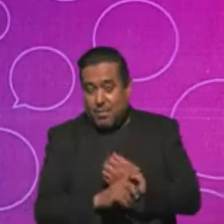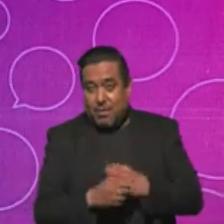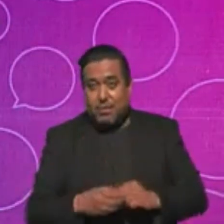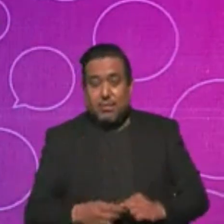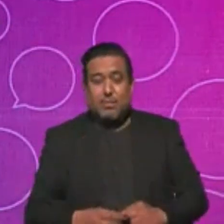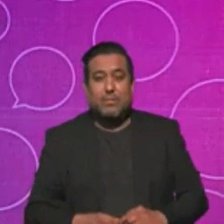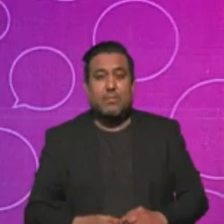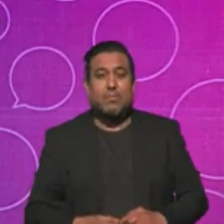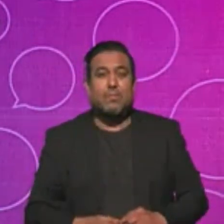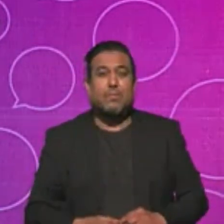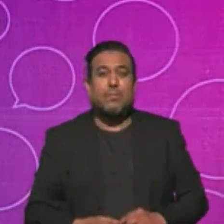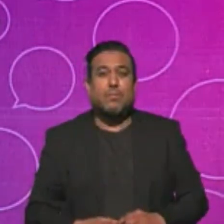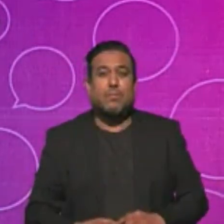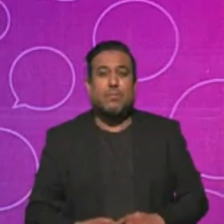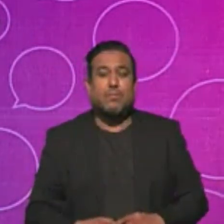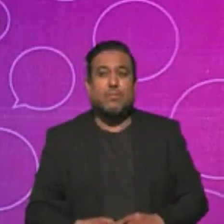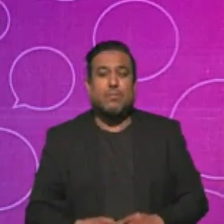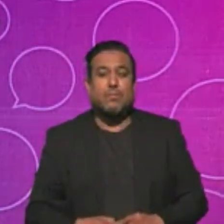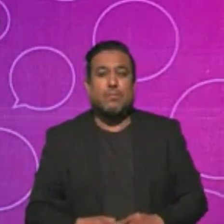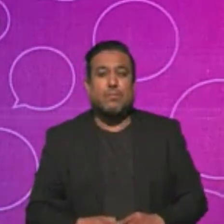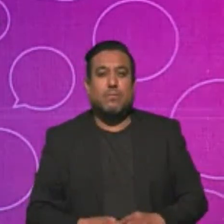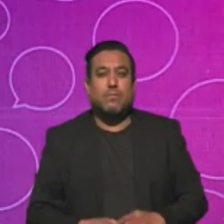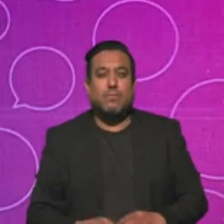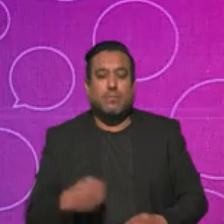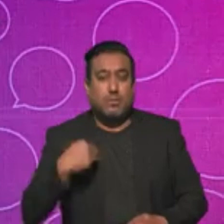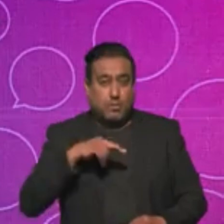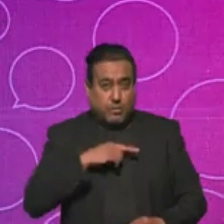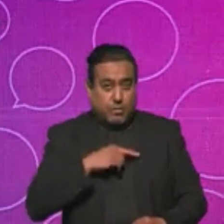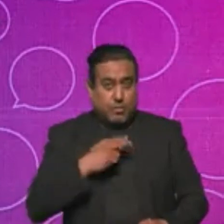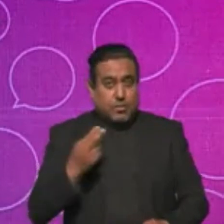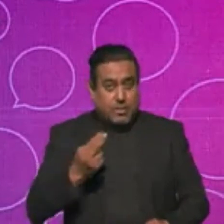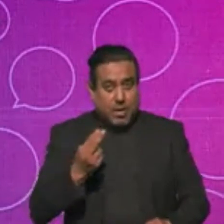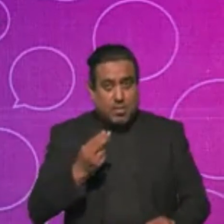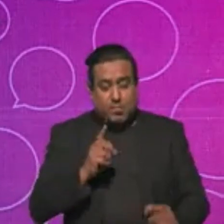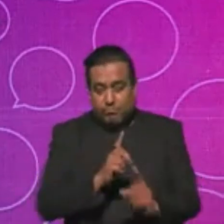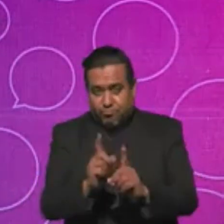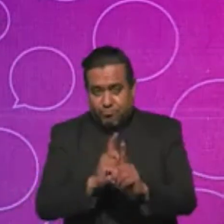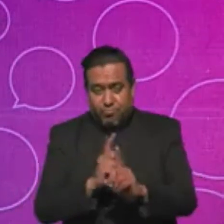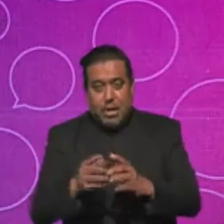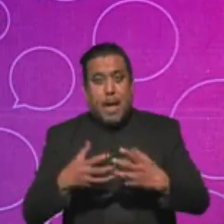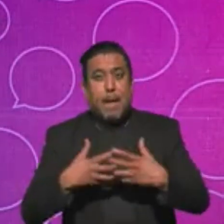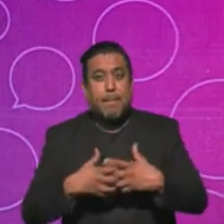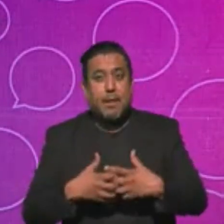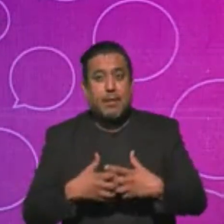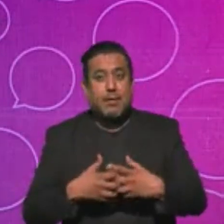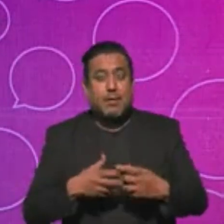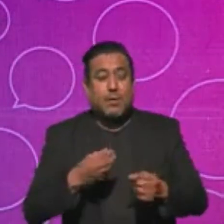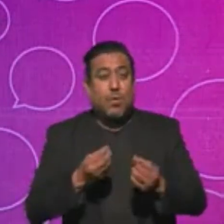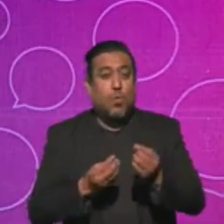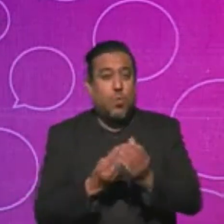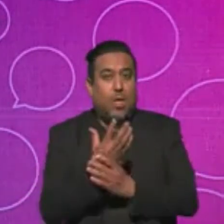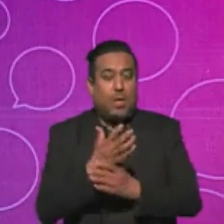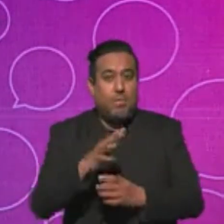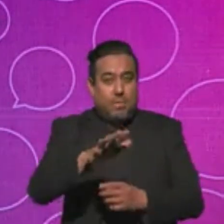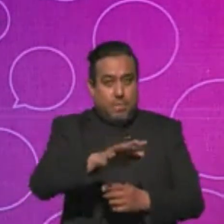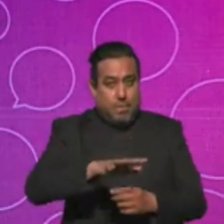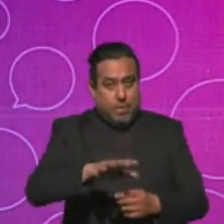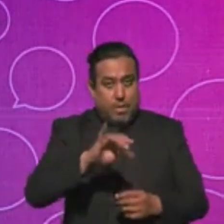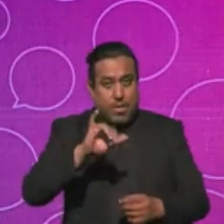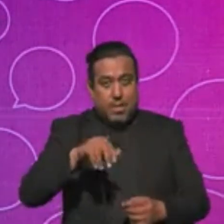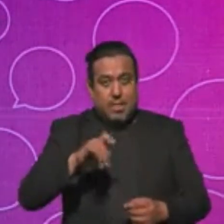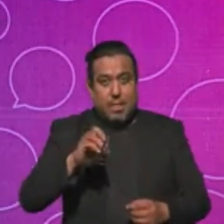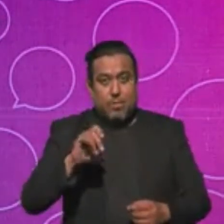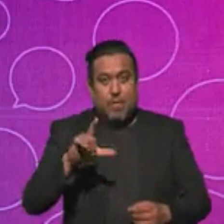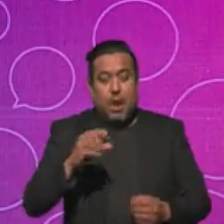donde tenemos que con madurez platicar con las distintas empresas sobre todo las que van a llegar en este nuevo parque intermodal para